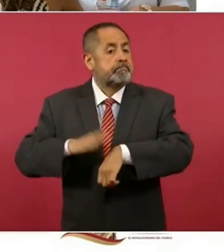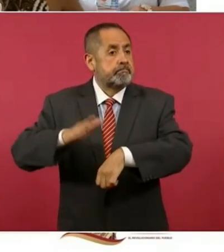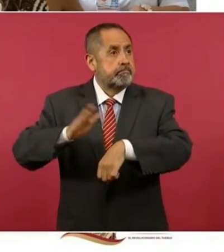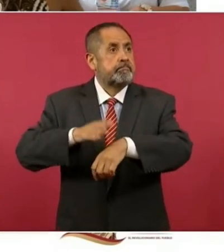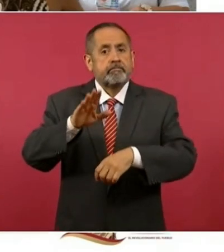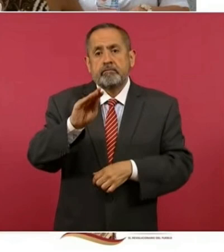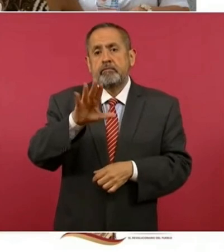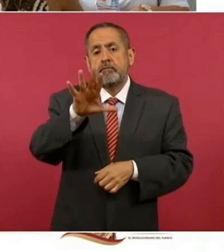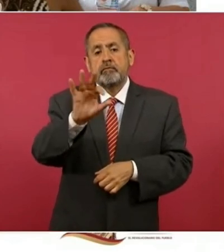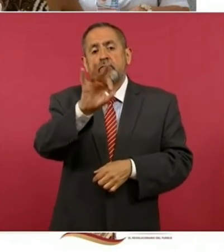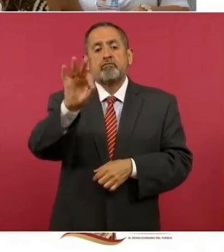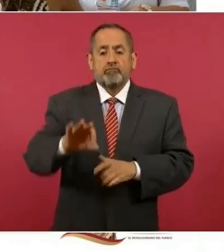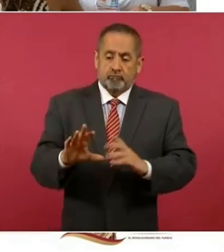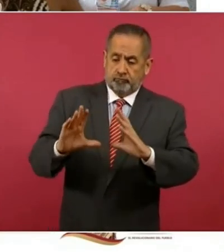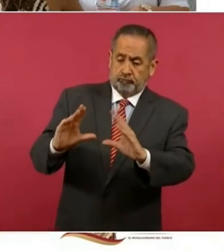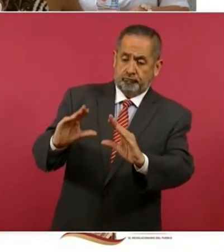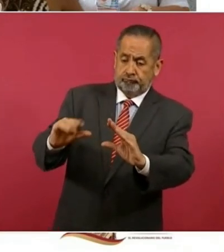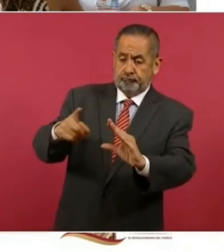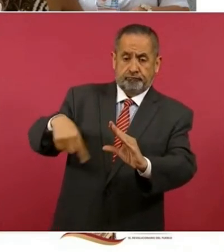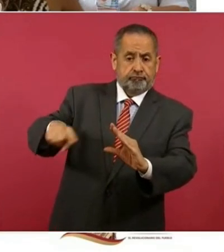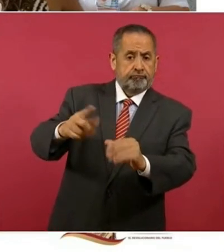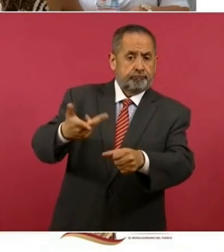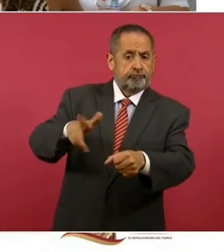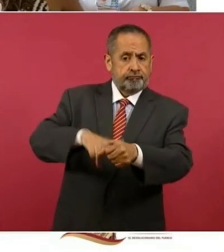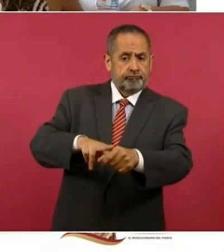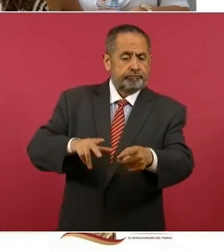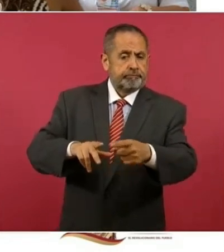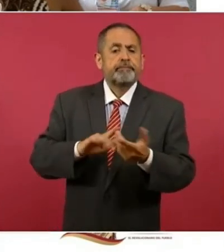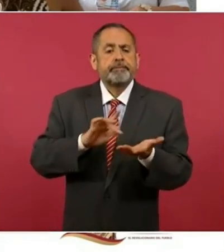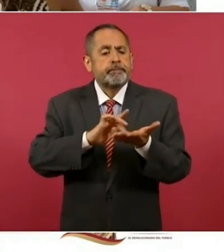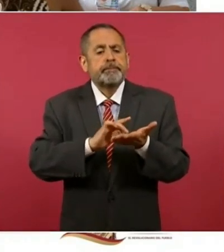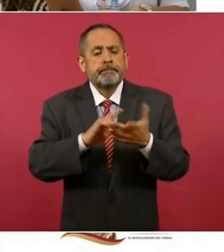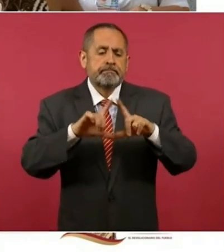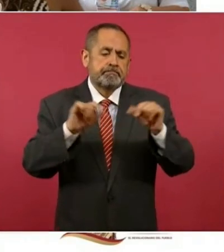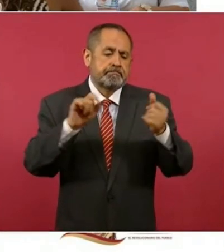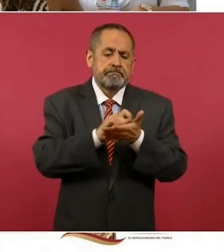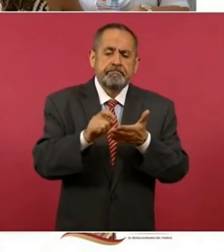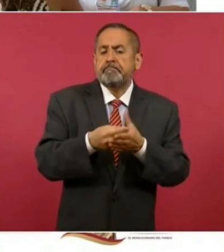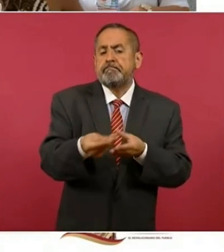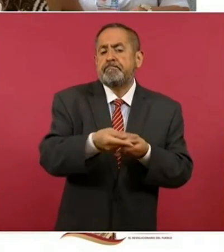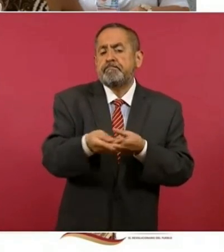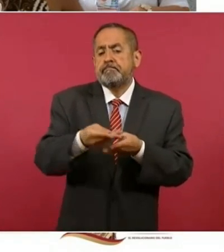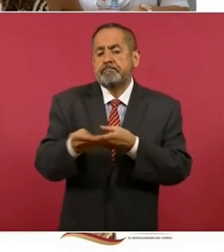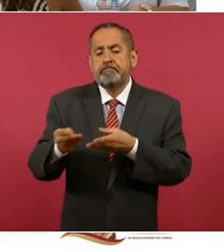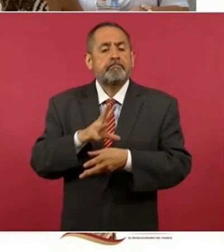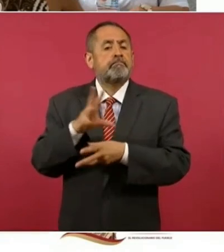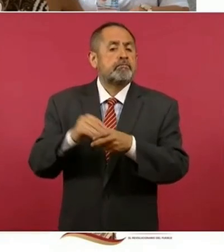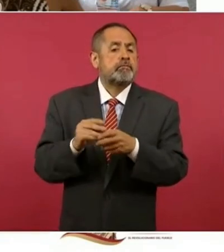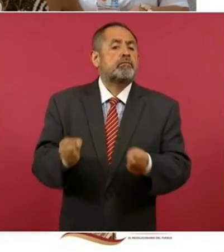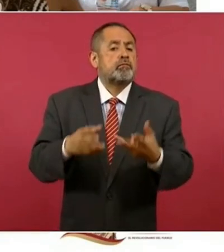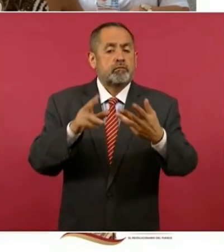95% en la capacitación en los hospitales. El abasto de medicamentos en Guerrero reporta un